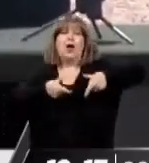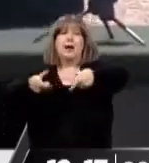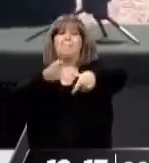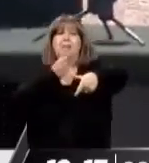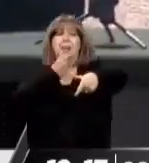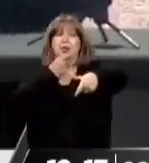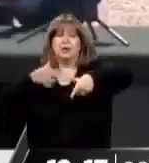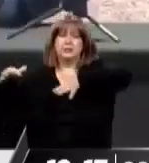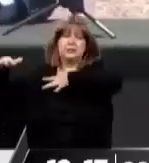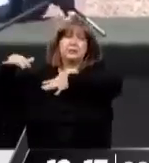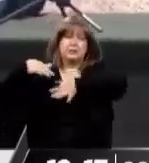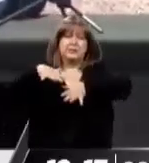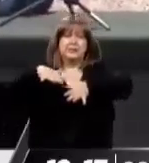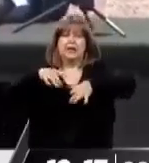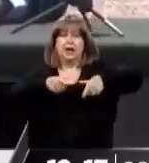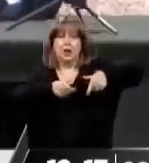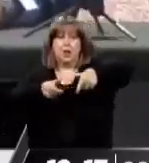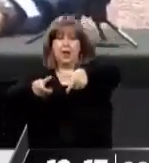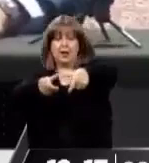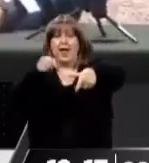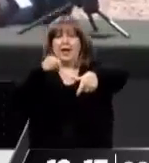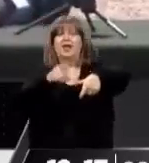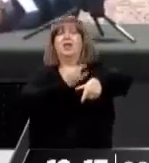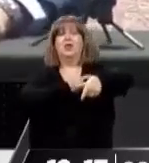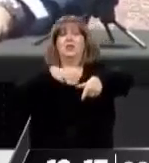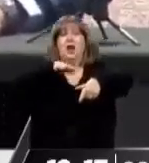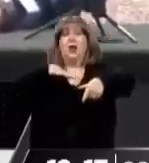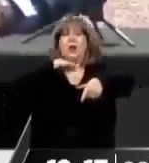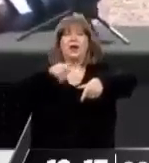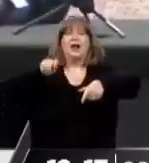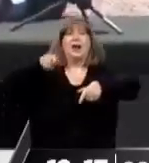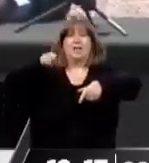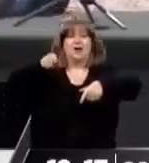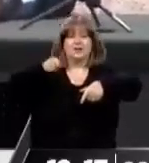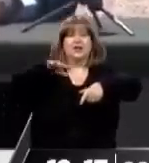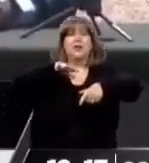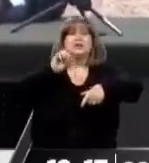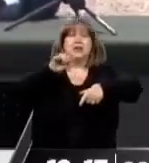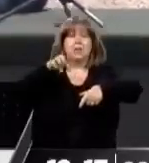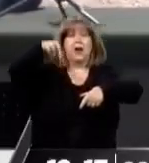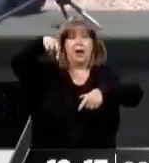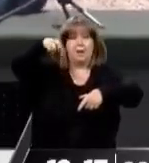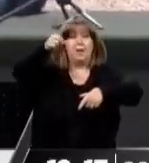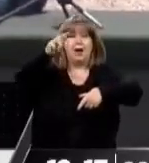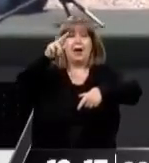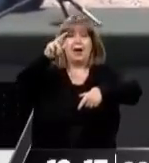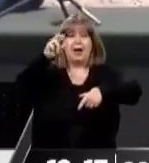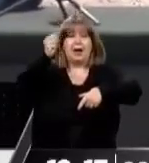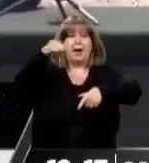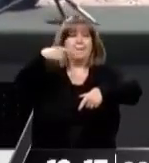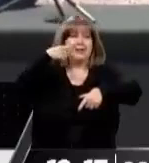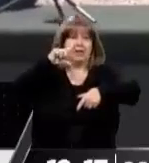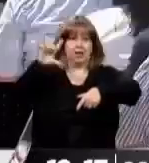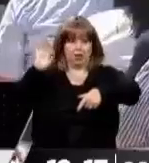que está cuadriplicando la capacidad de Paramillos para tratar esas aguas. Uh-huh. ¿Por qué tratarlas? Para que tengan menos